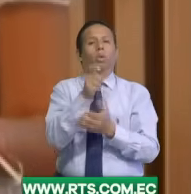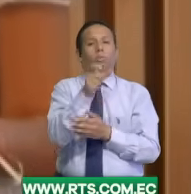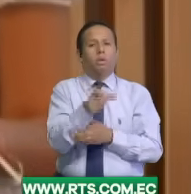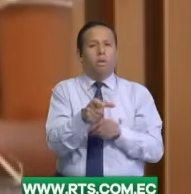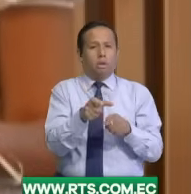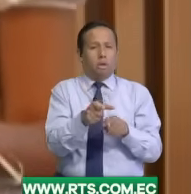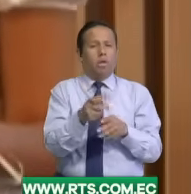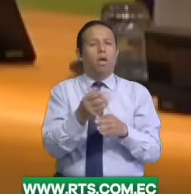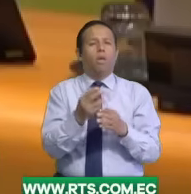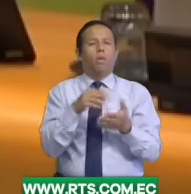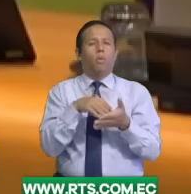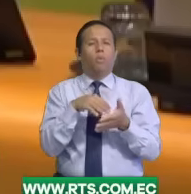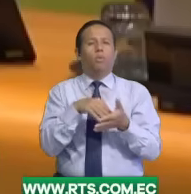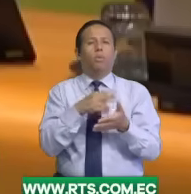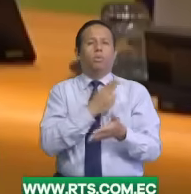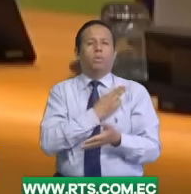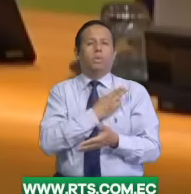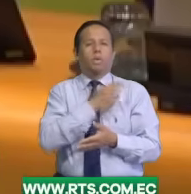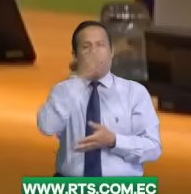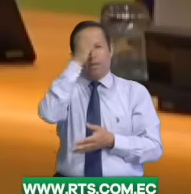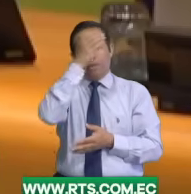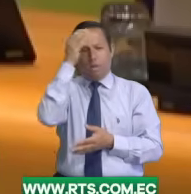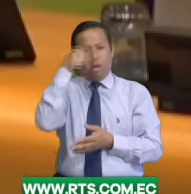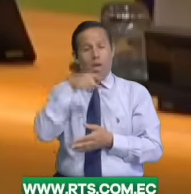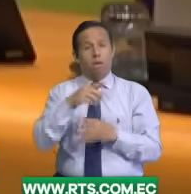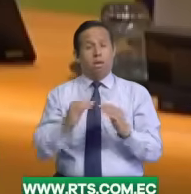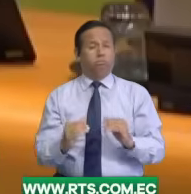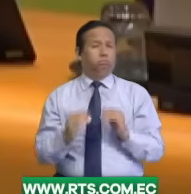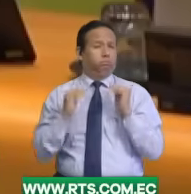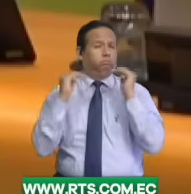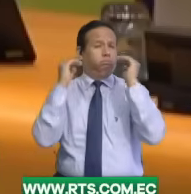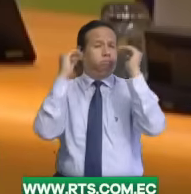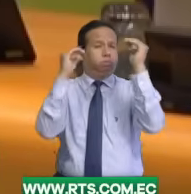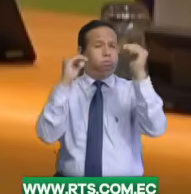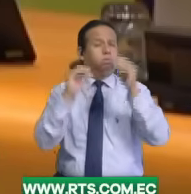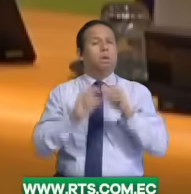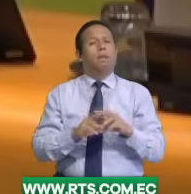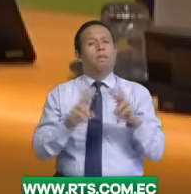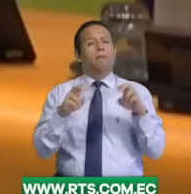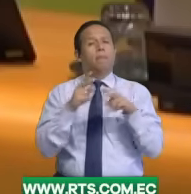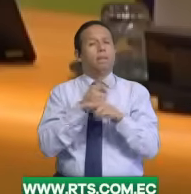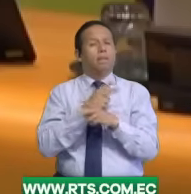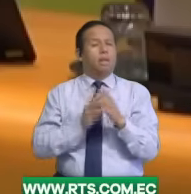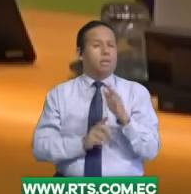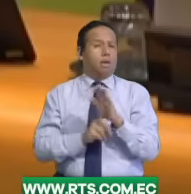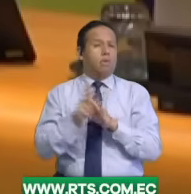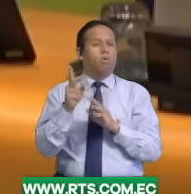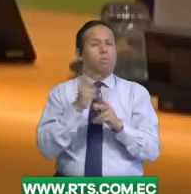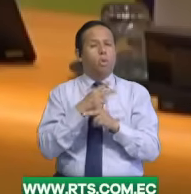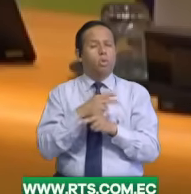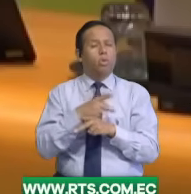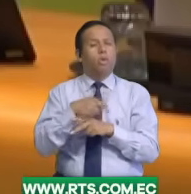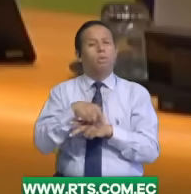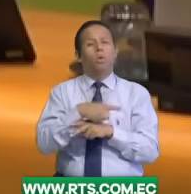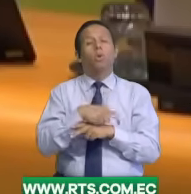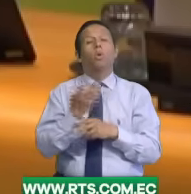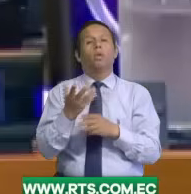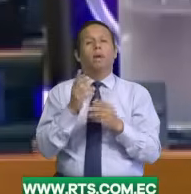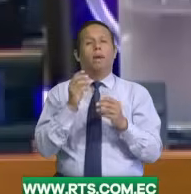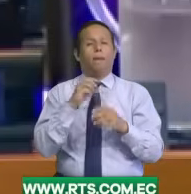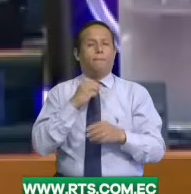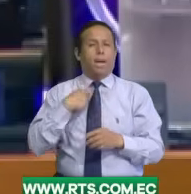Universidad Católica y obtuvo un masterado en Desarrollo Productivo y Comercio Exterior en la Universidad Carlos III de